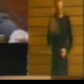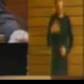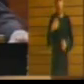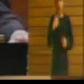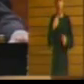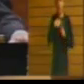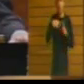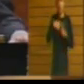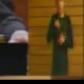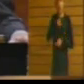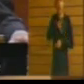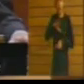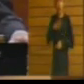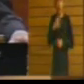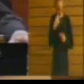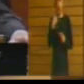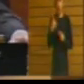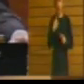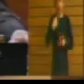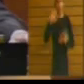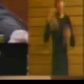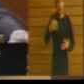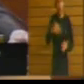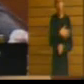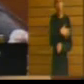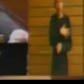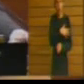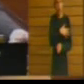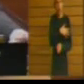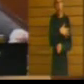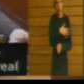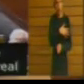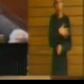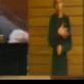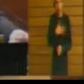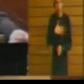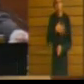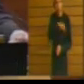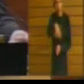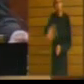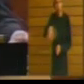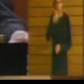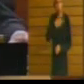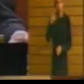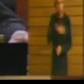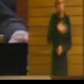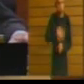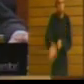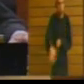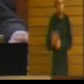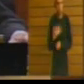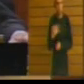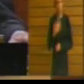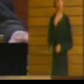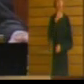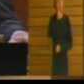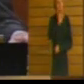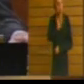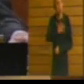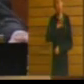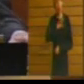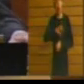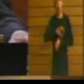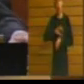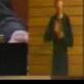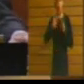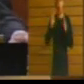sean de 25, pero cubra las necesidades reales que tienen también los propios centros públicos. Sí, señora